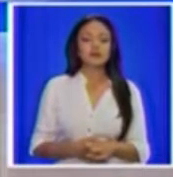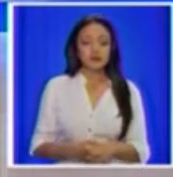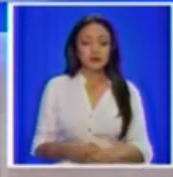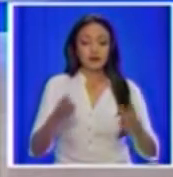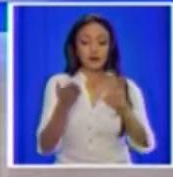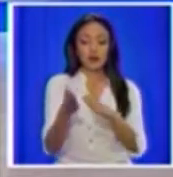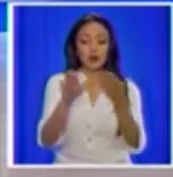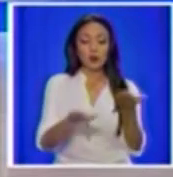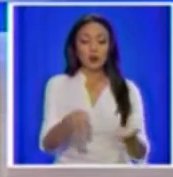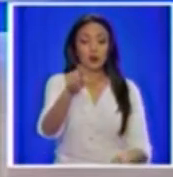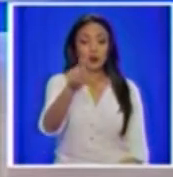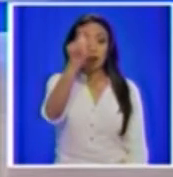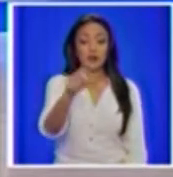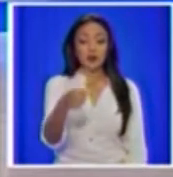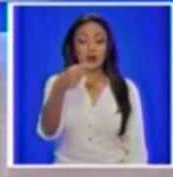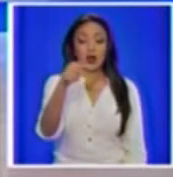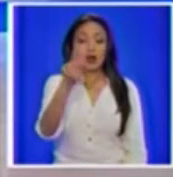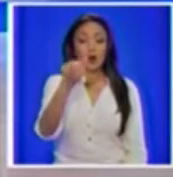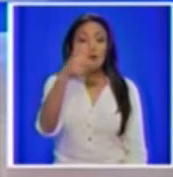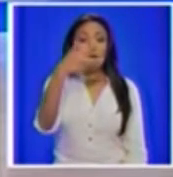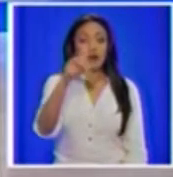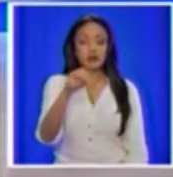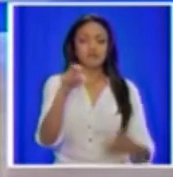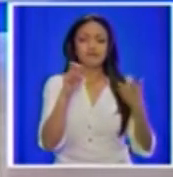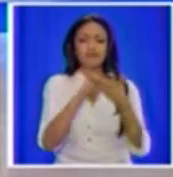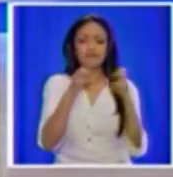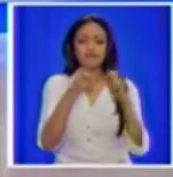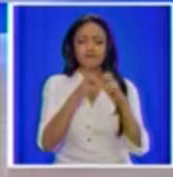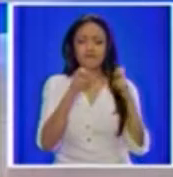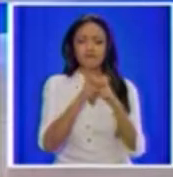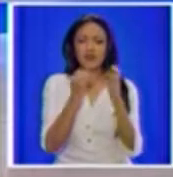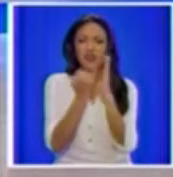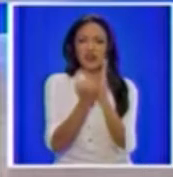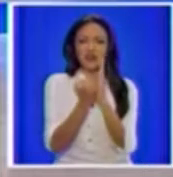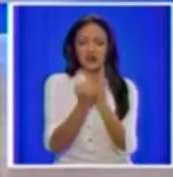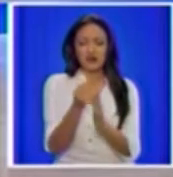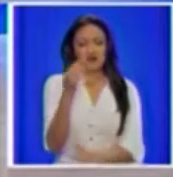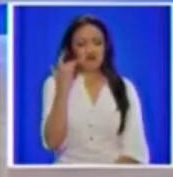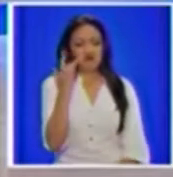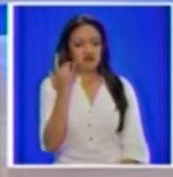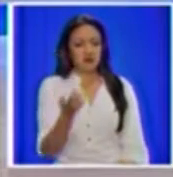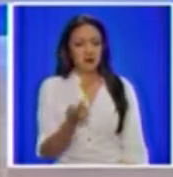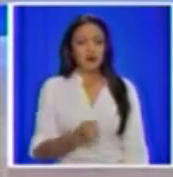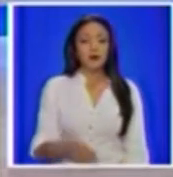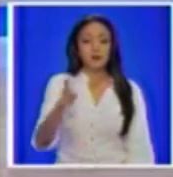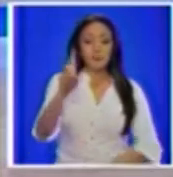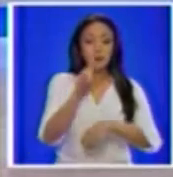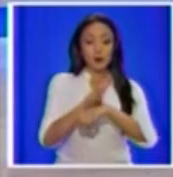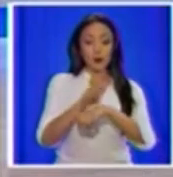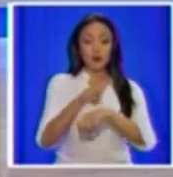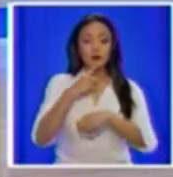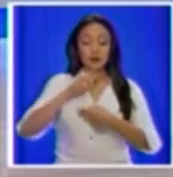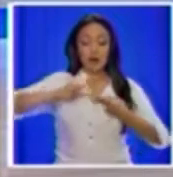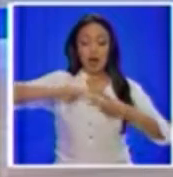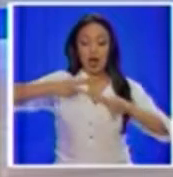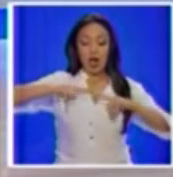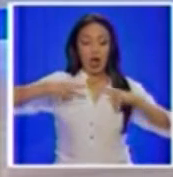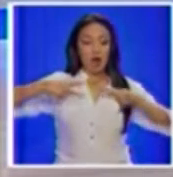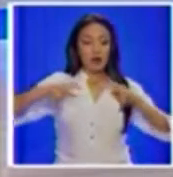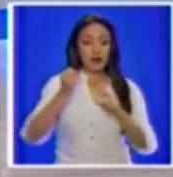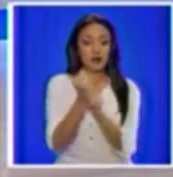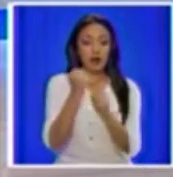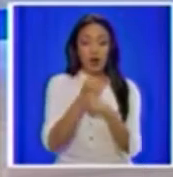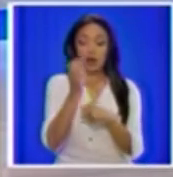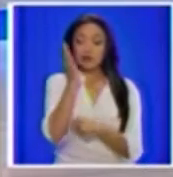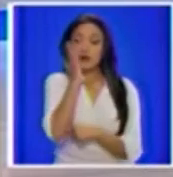La muerte de alias Guacho dejó muchas interrogantes sobre su identidad. El Cuerpo Médico Legal de Colombia reveló que la prueba de ADN practicada a su